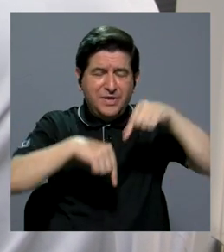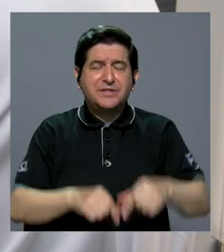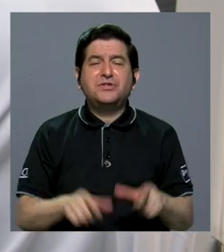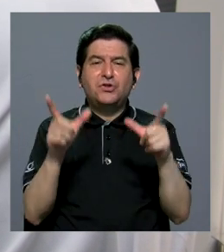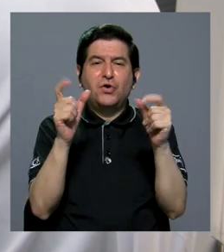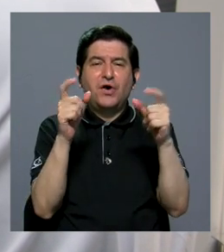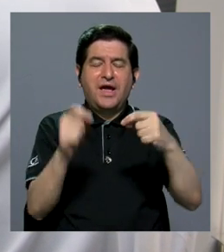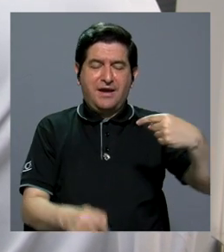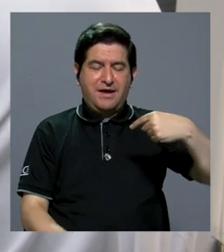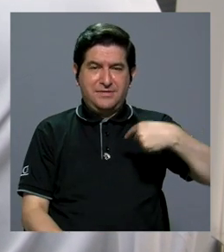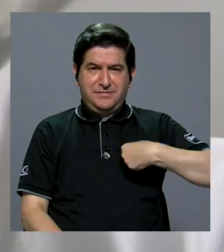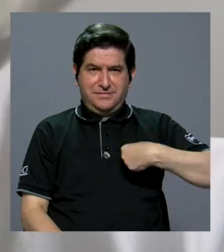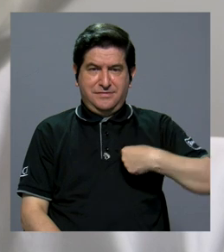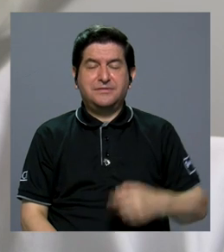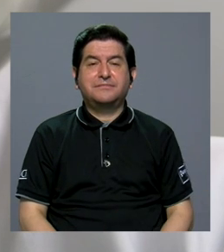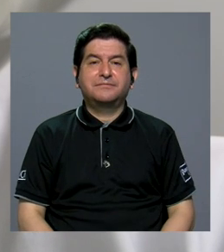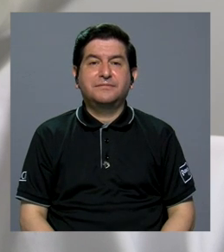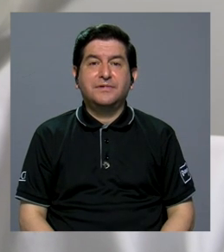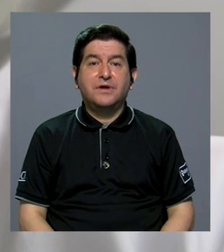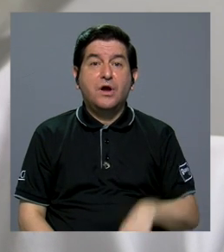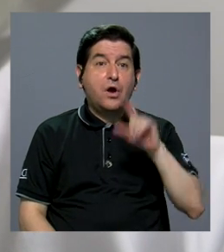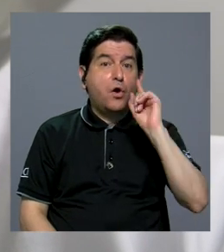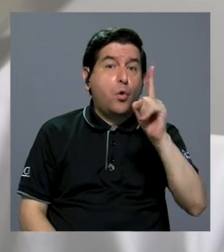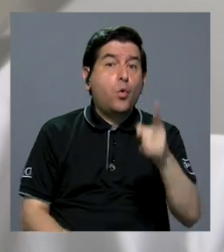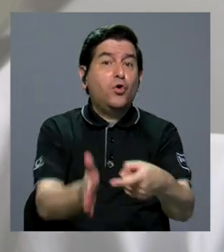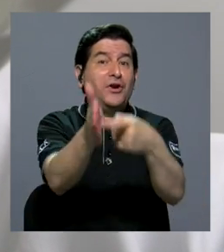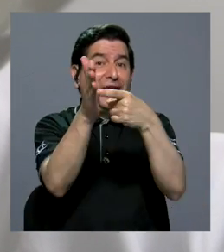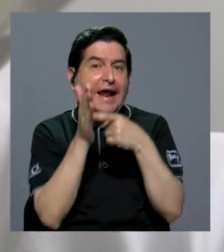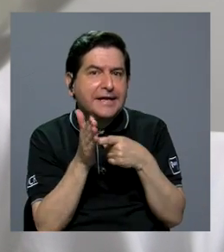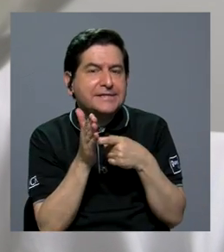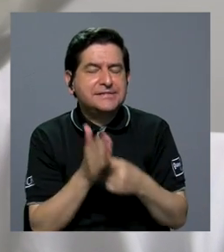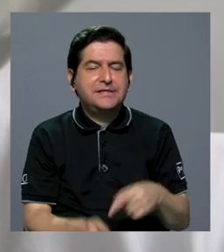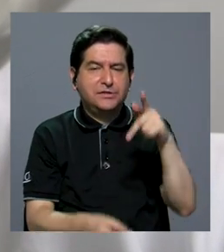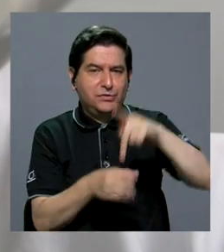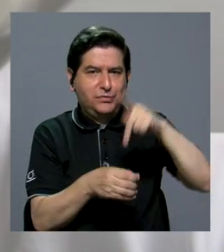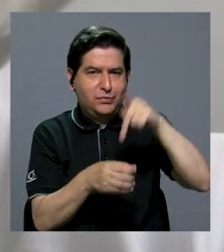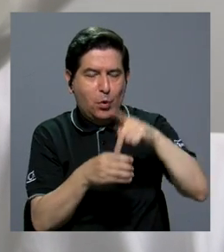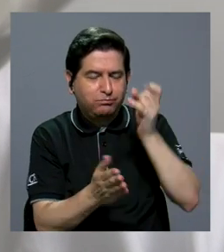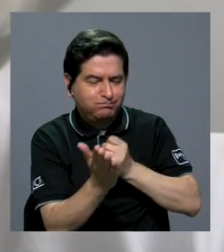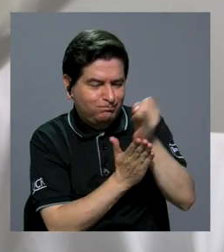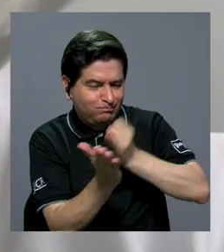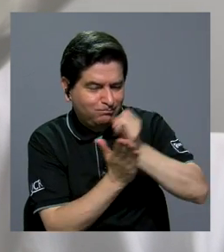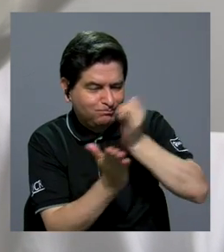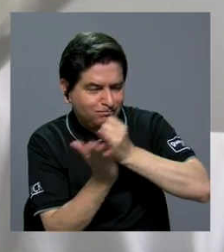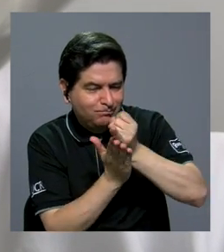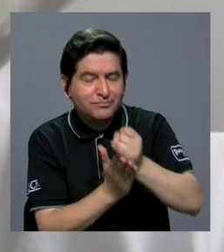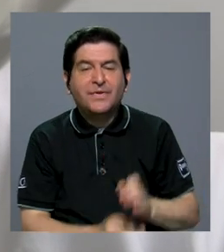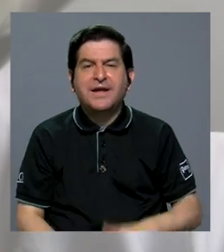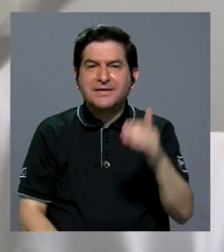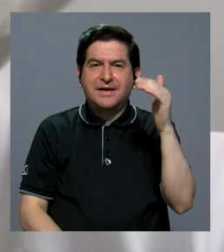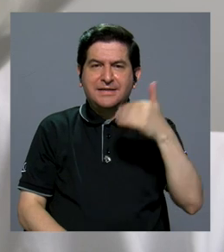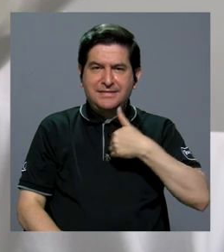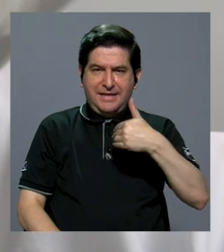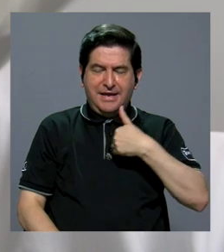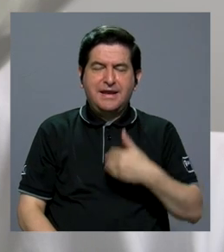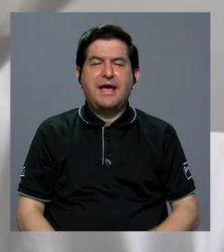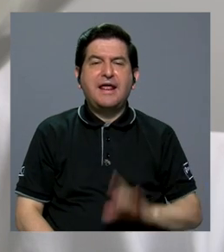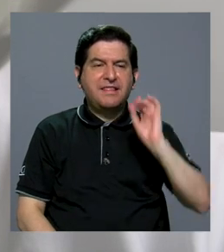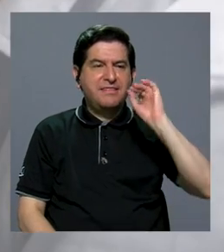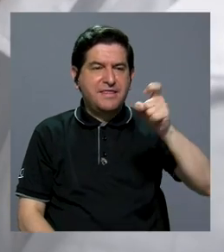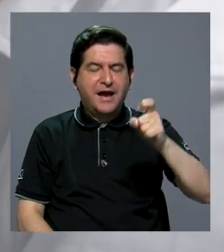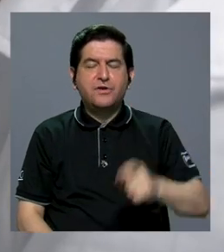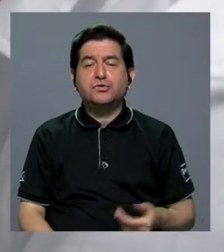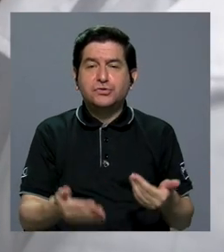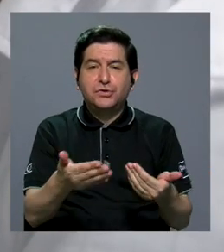pulmón. Para ello, uno de los requisitos para formar parte de la investigación es haber recibido el